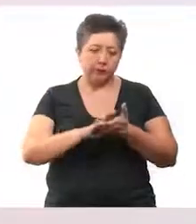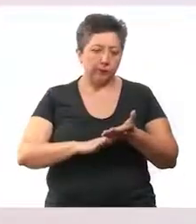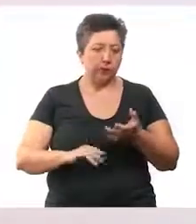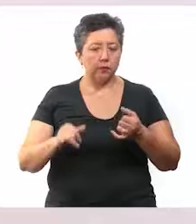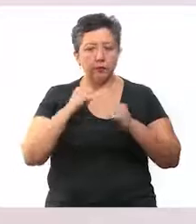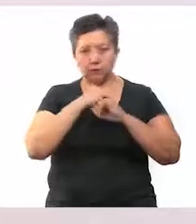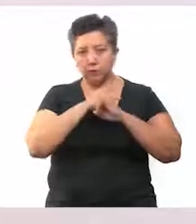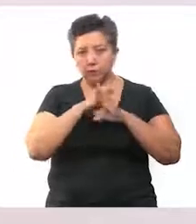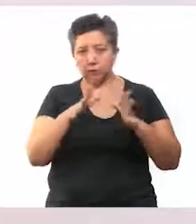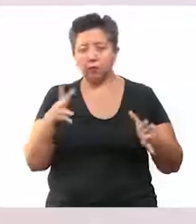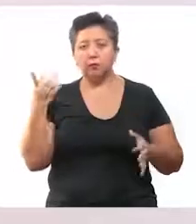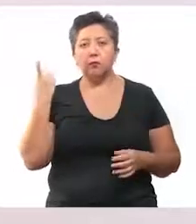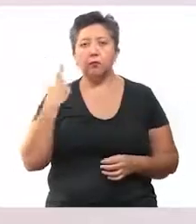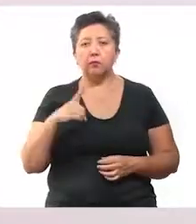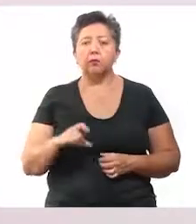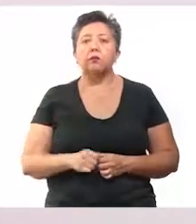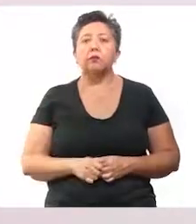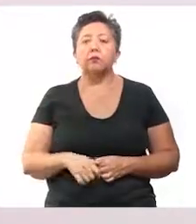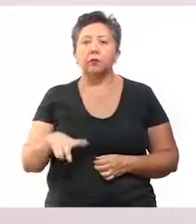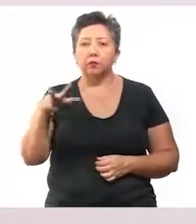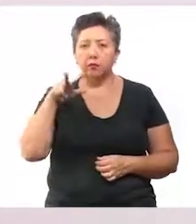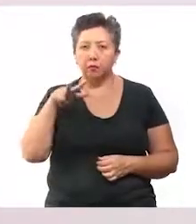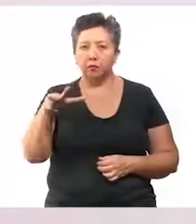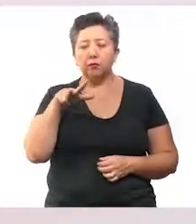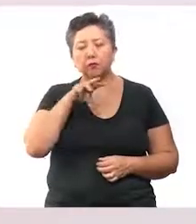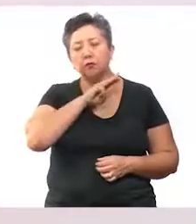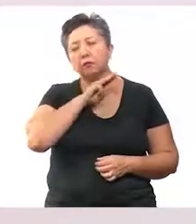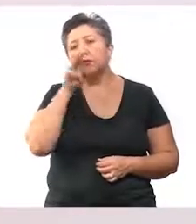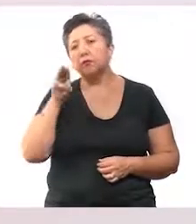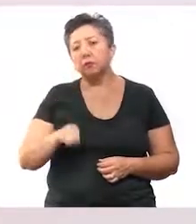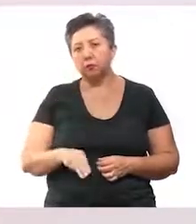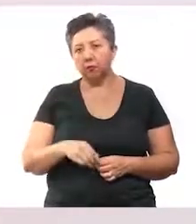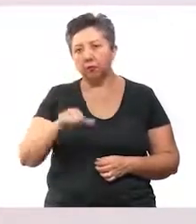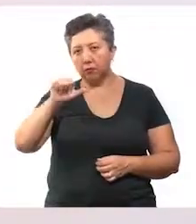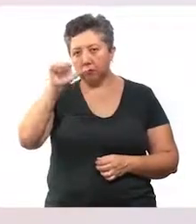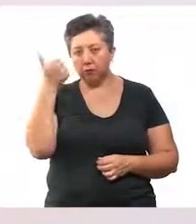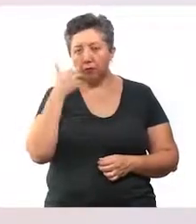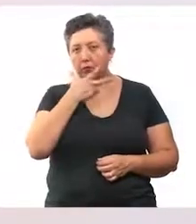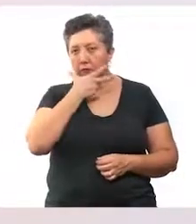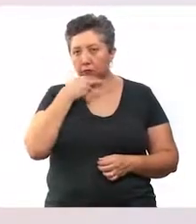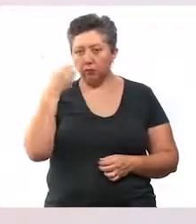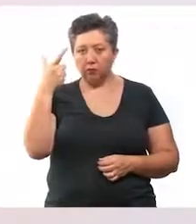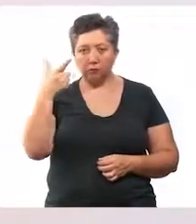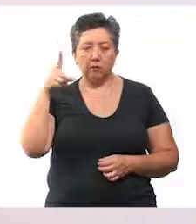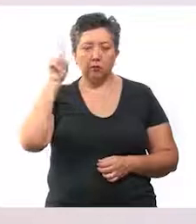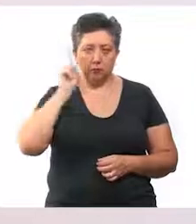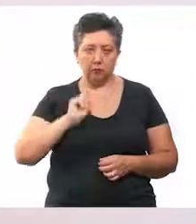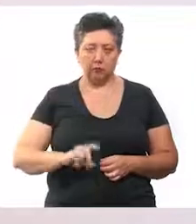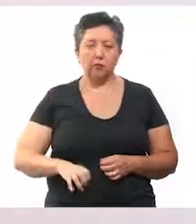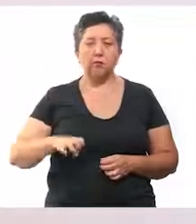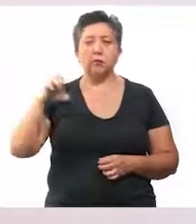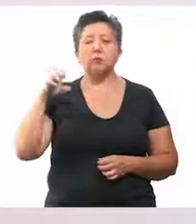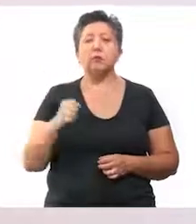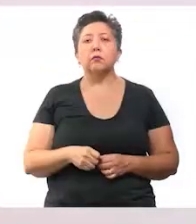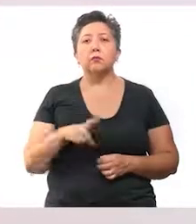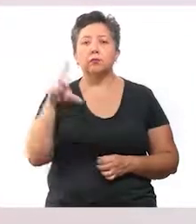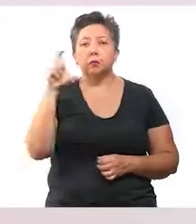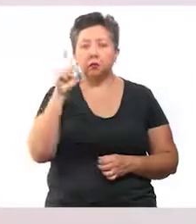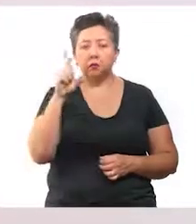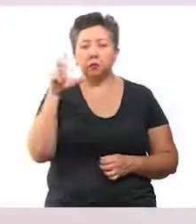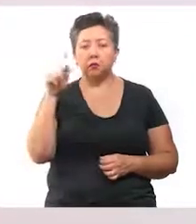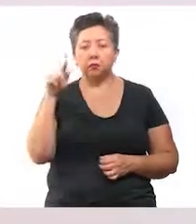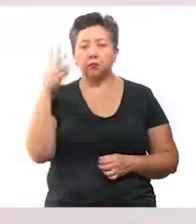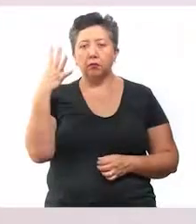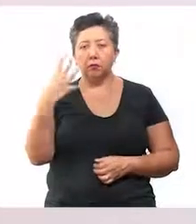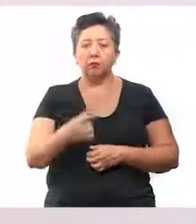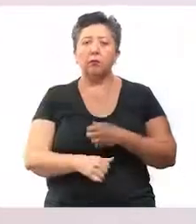en este parte médico, informamos de 18 fallecimientos. Son 11 hombres y 7 mujeres, de un rango de edad de 20